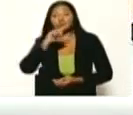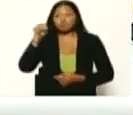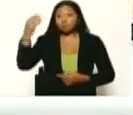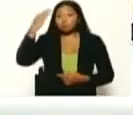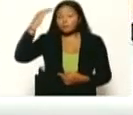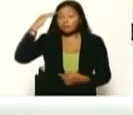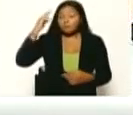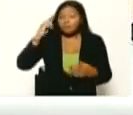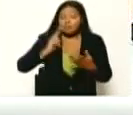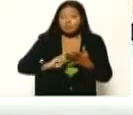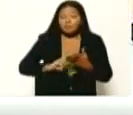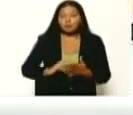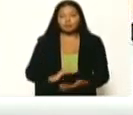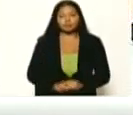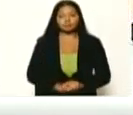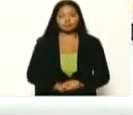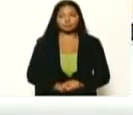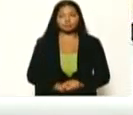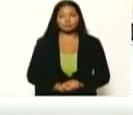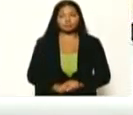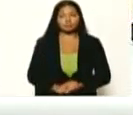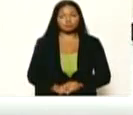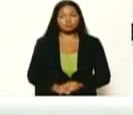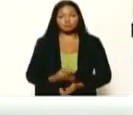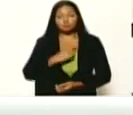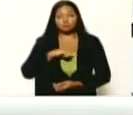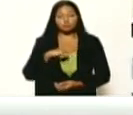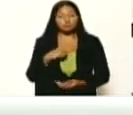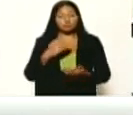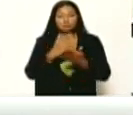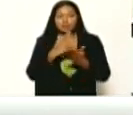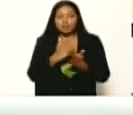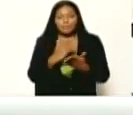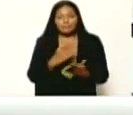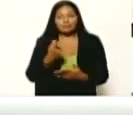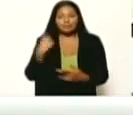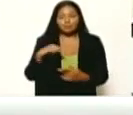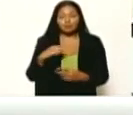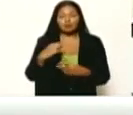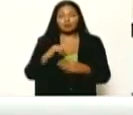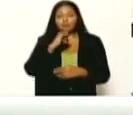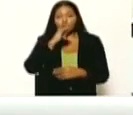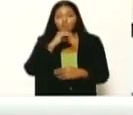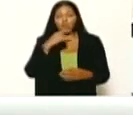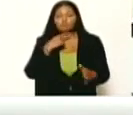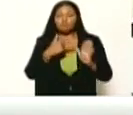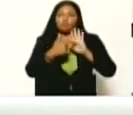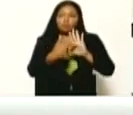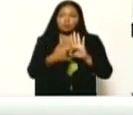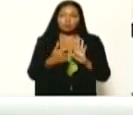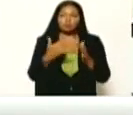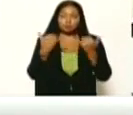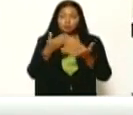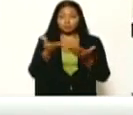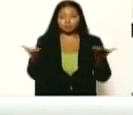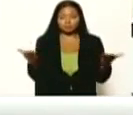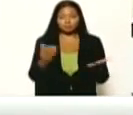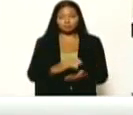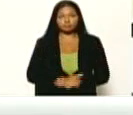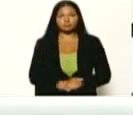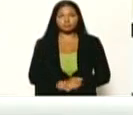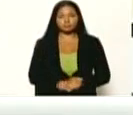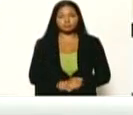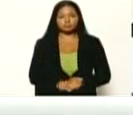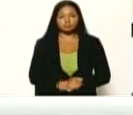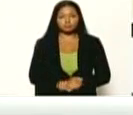Sabemos. Y cada vez hay que estar mejor informado. Aquí me estaba mostrando, fíjense ustedes,